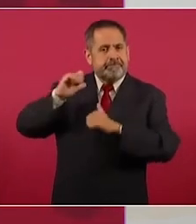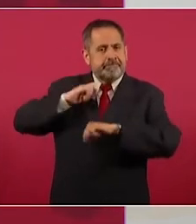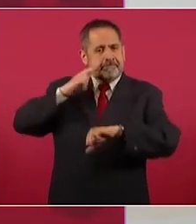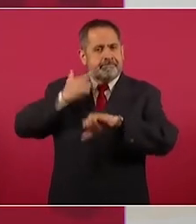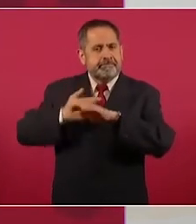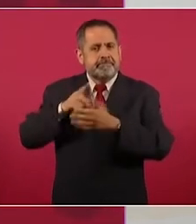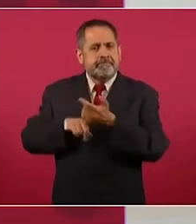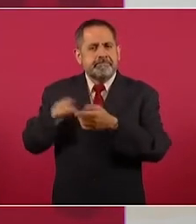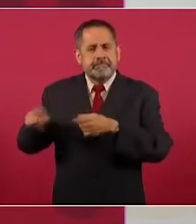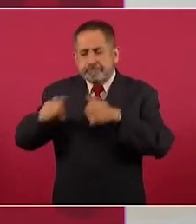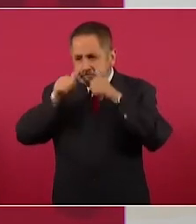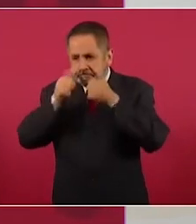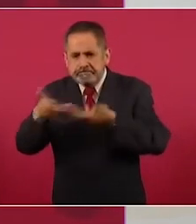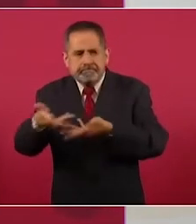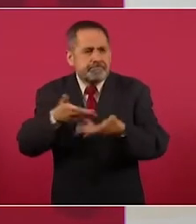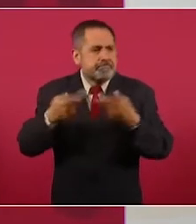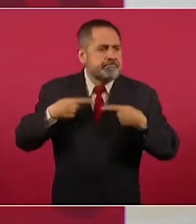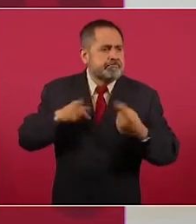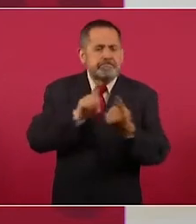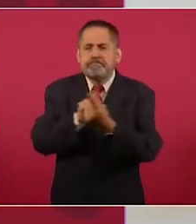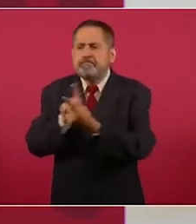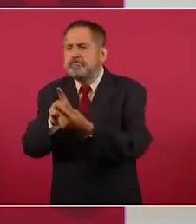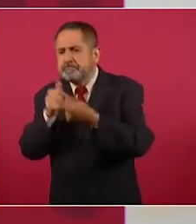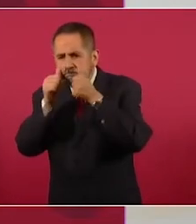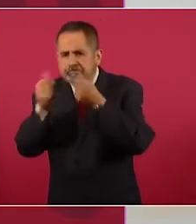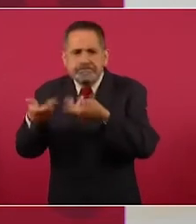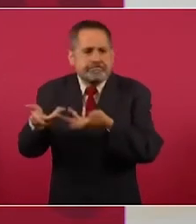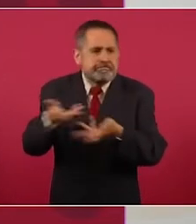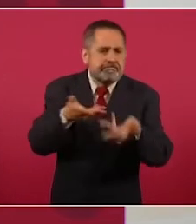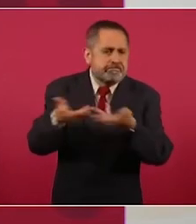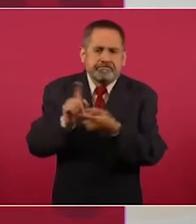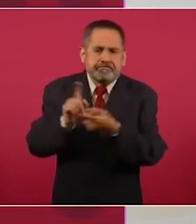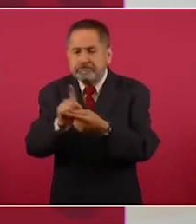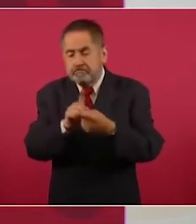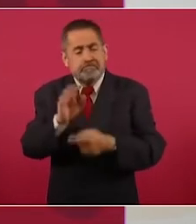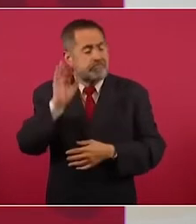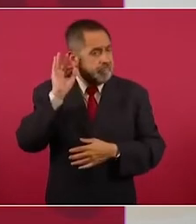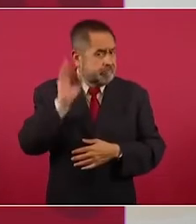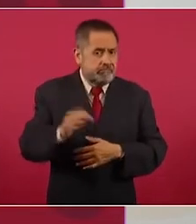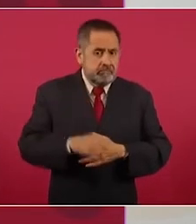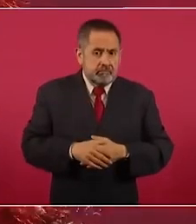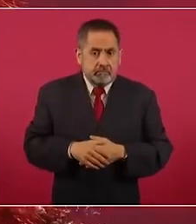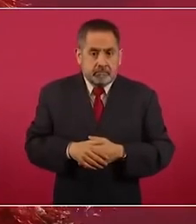encargada de atención ciudadana, que no es